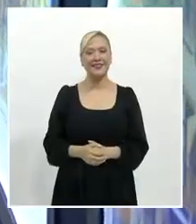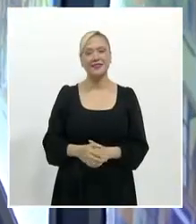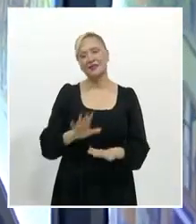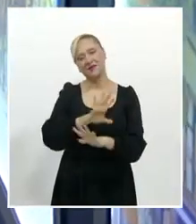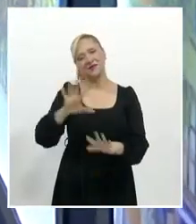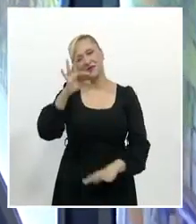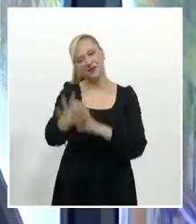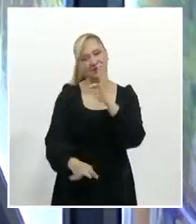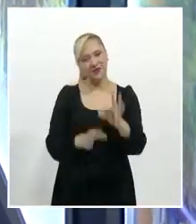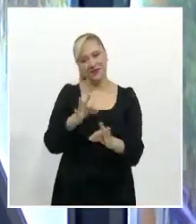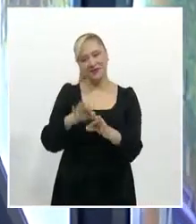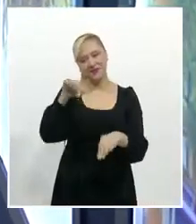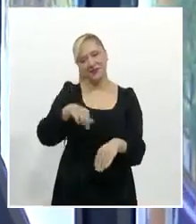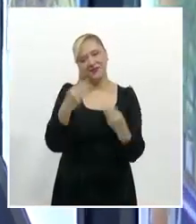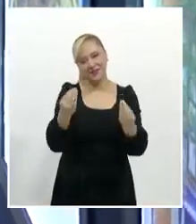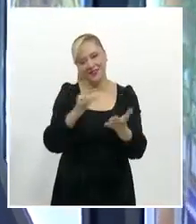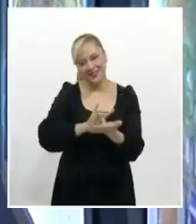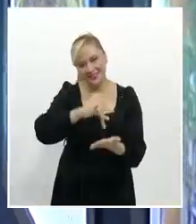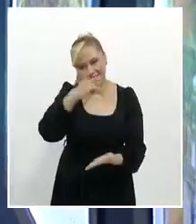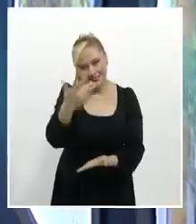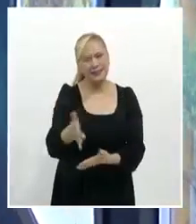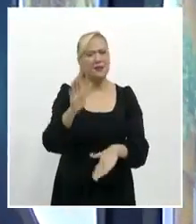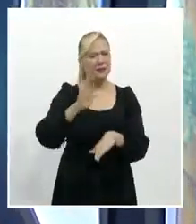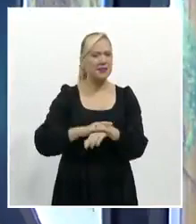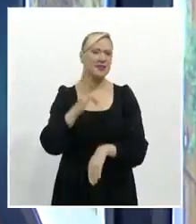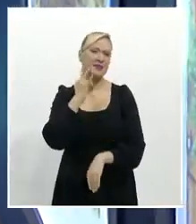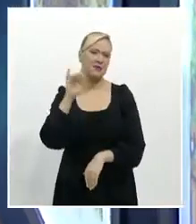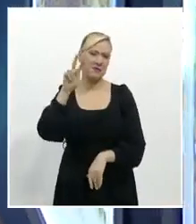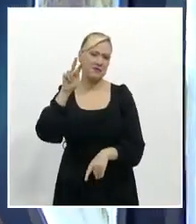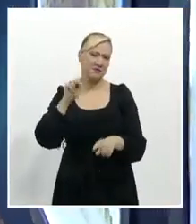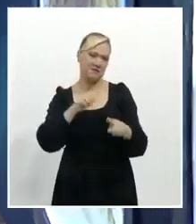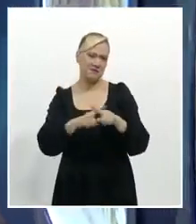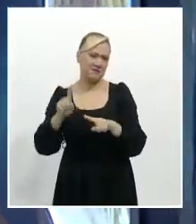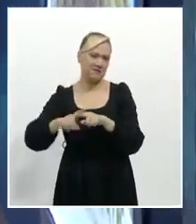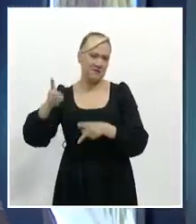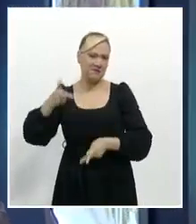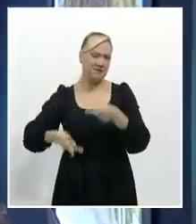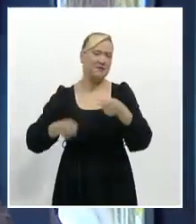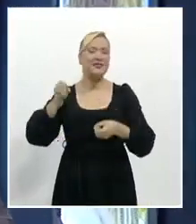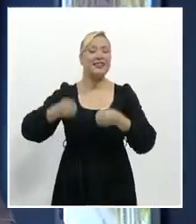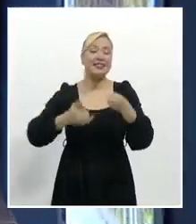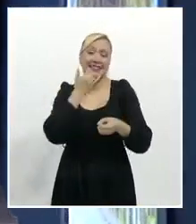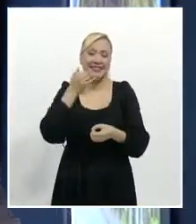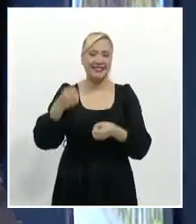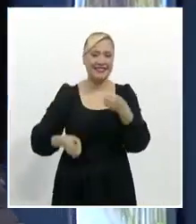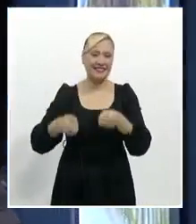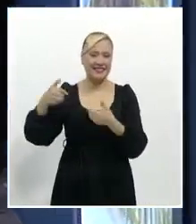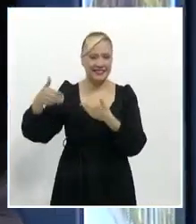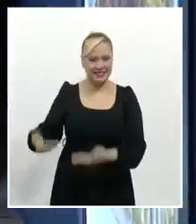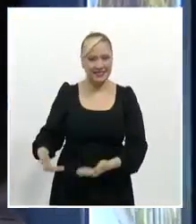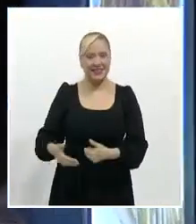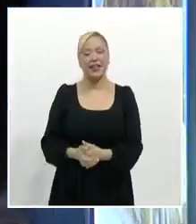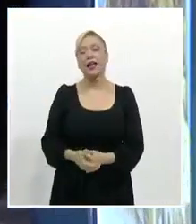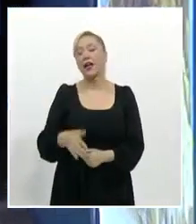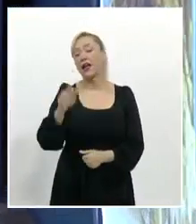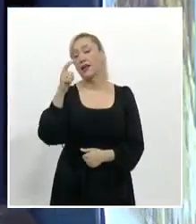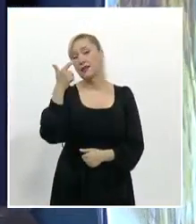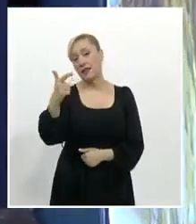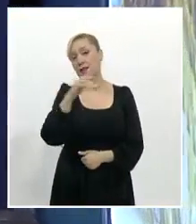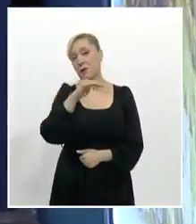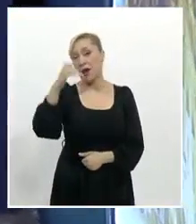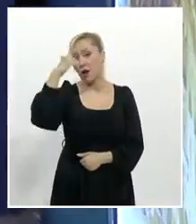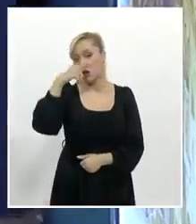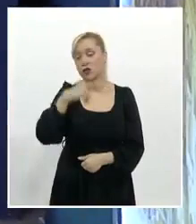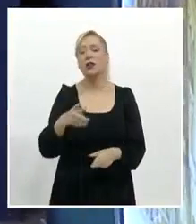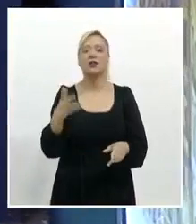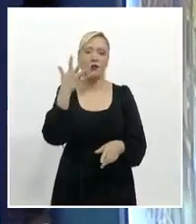Así concluimos esta emisión. Lo invitamos a mantenerse en la señal del poder del canal judicial de la Federación. A las 19:30 no se